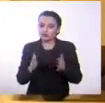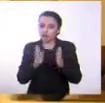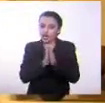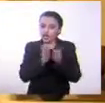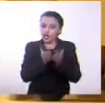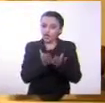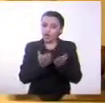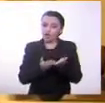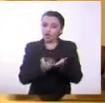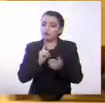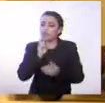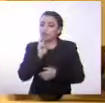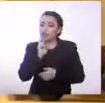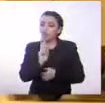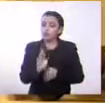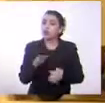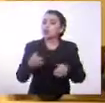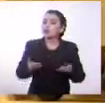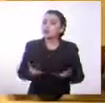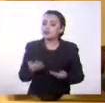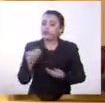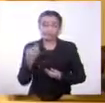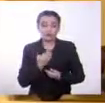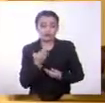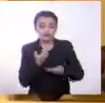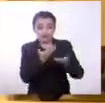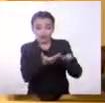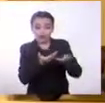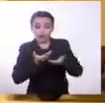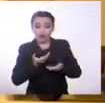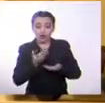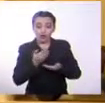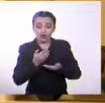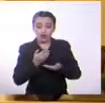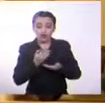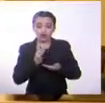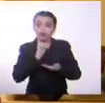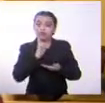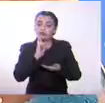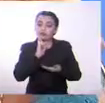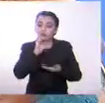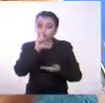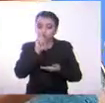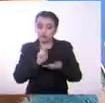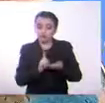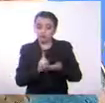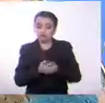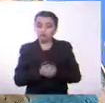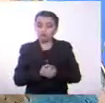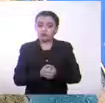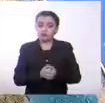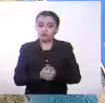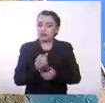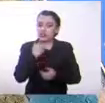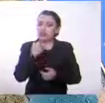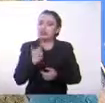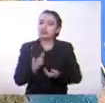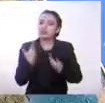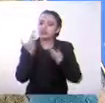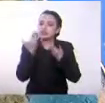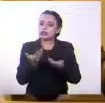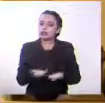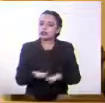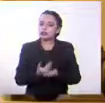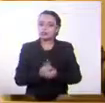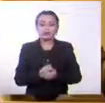podido dar respuesta aún. Y yo necesito ayuda para responder a los estudiantes. ¿Y quién nos podría ayudar para poder dar respuesta? Fíjate